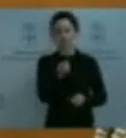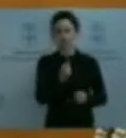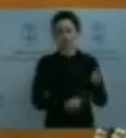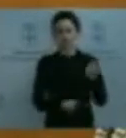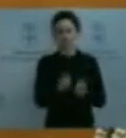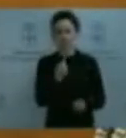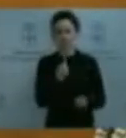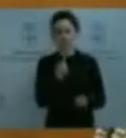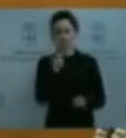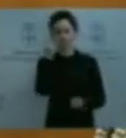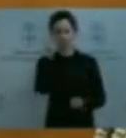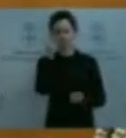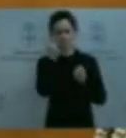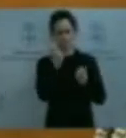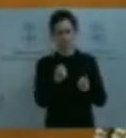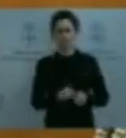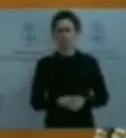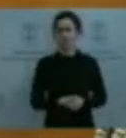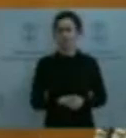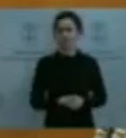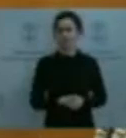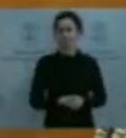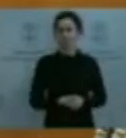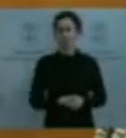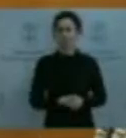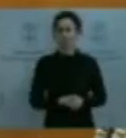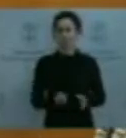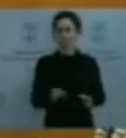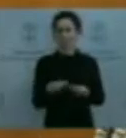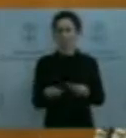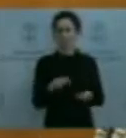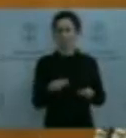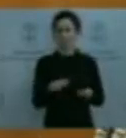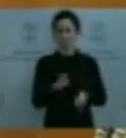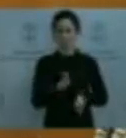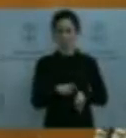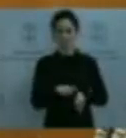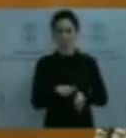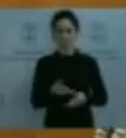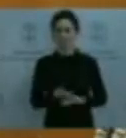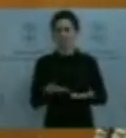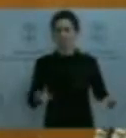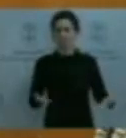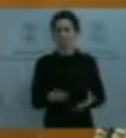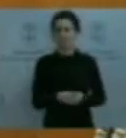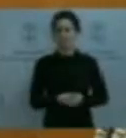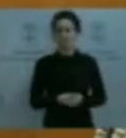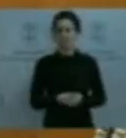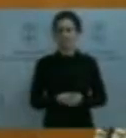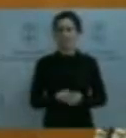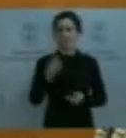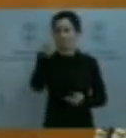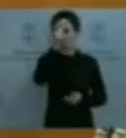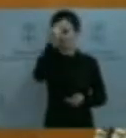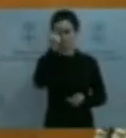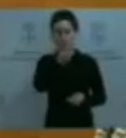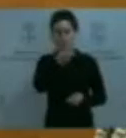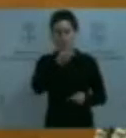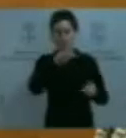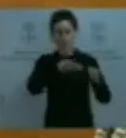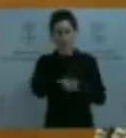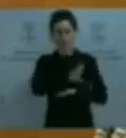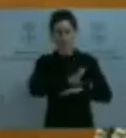Es su margen de tiempo y de confianza. Mire, yo creo que usted accedió a la consejería y yo esperaba, sinceramente,